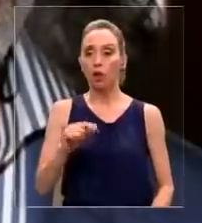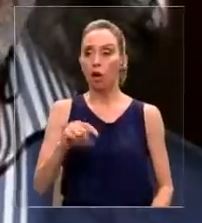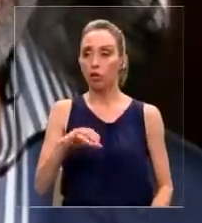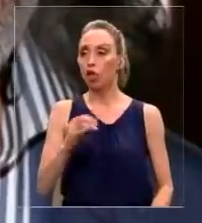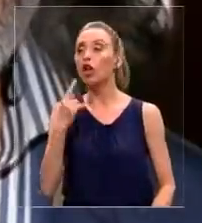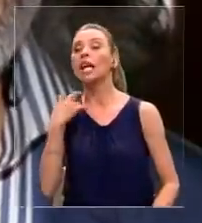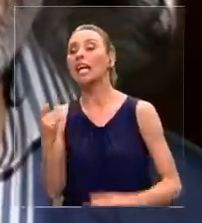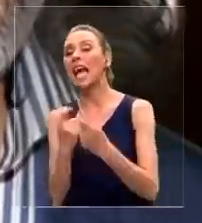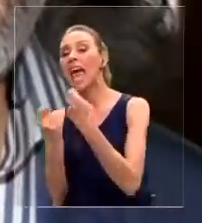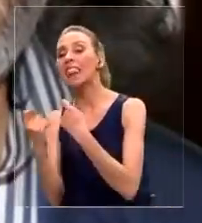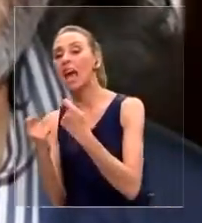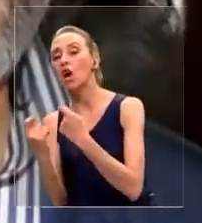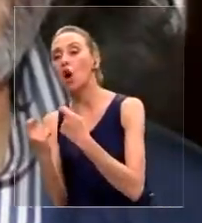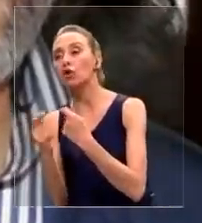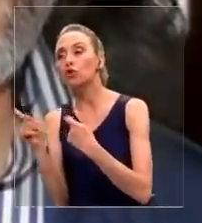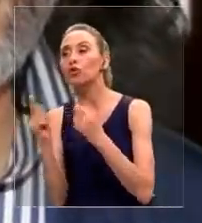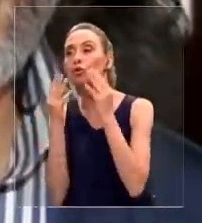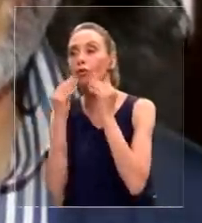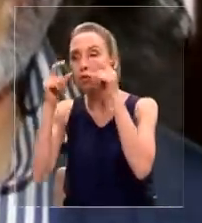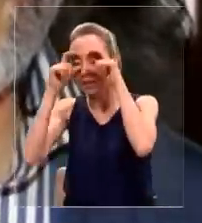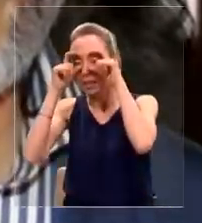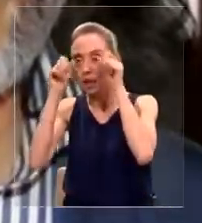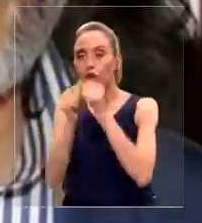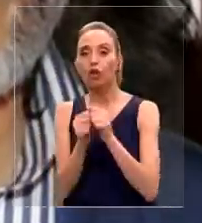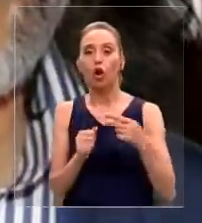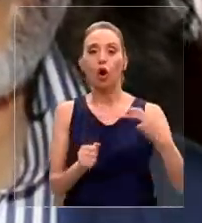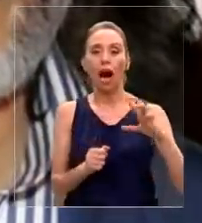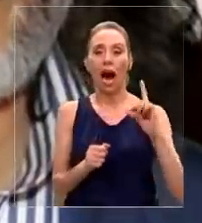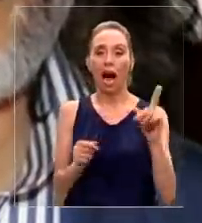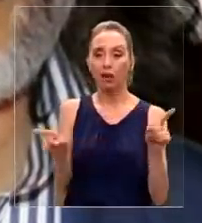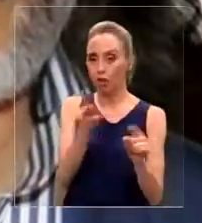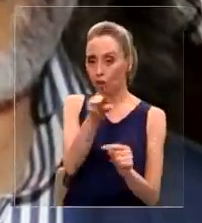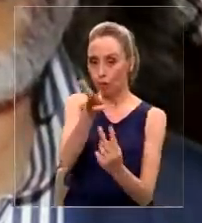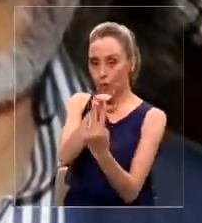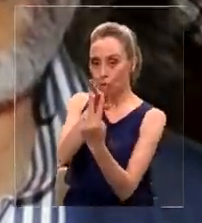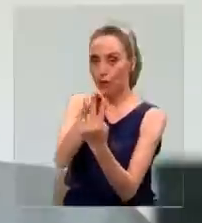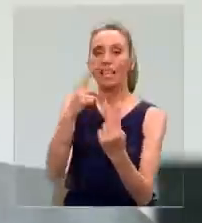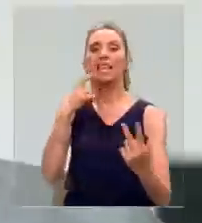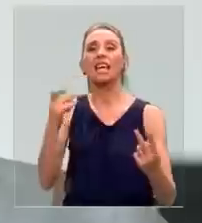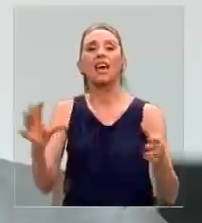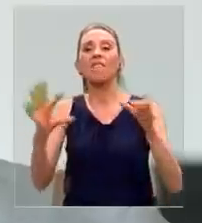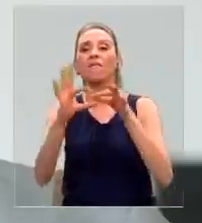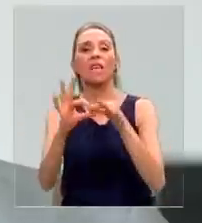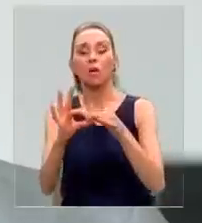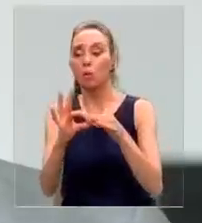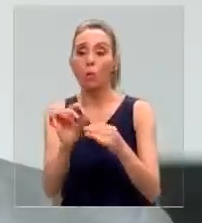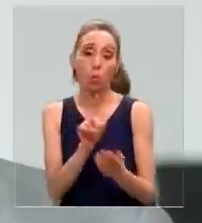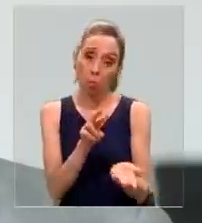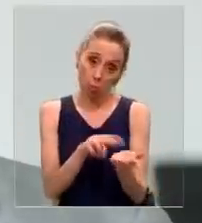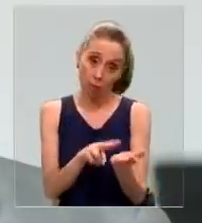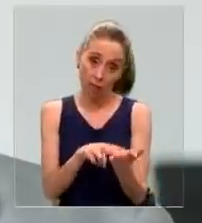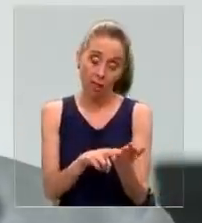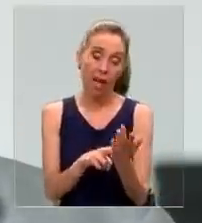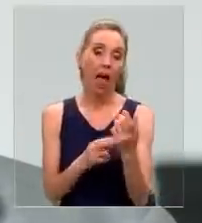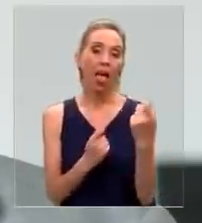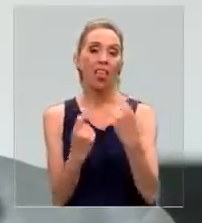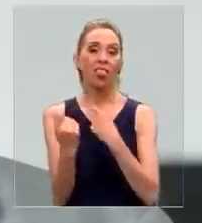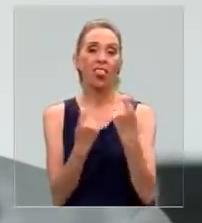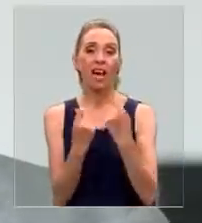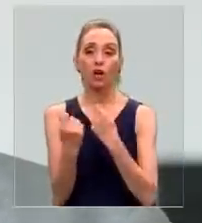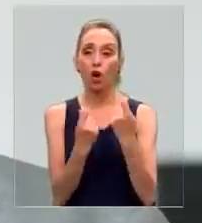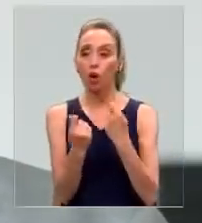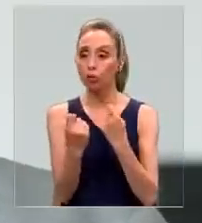qué negocio tenía con Harold Vilches? ¿O sigue teniendo? ¿Qué vínculo tienen hoy día? No, la verdad que los negocios